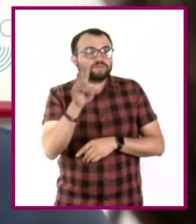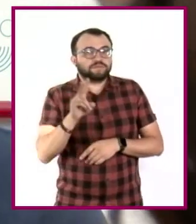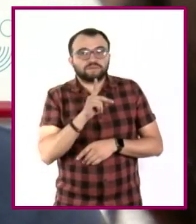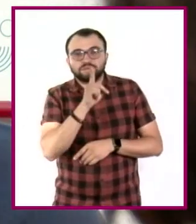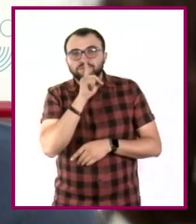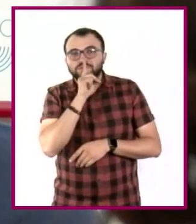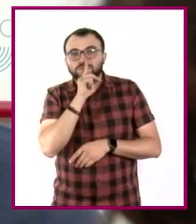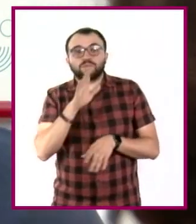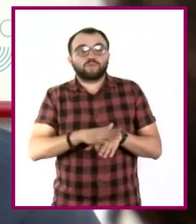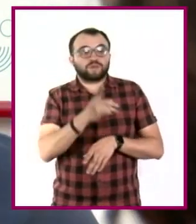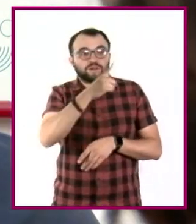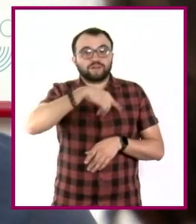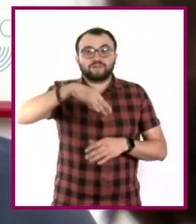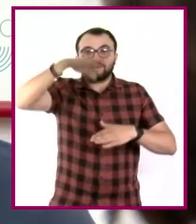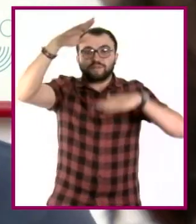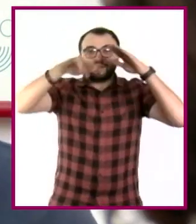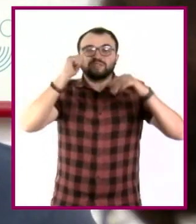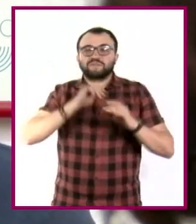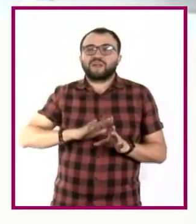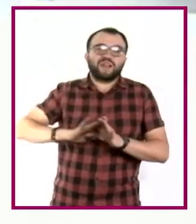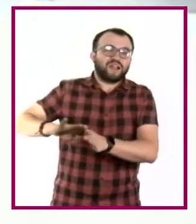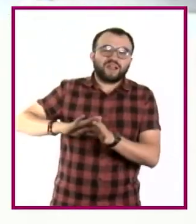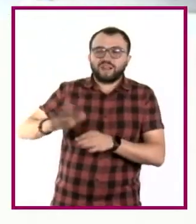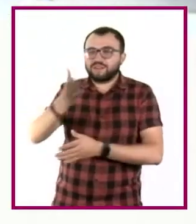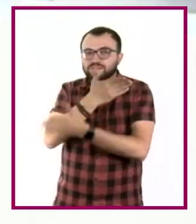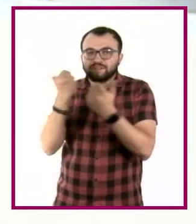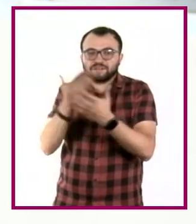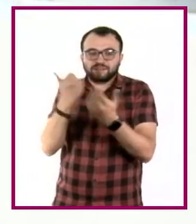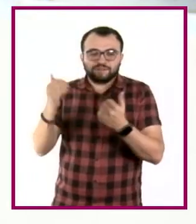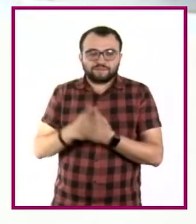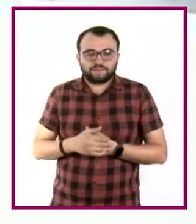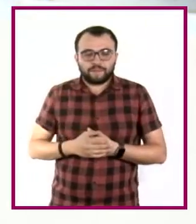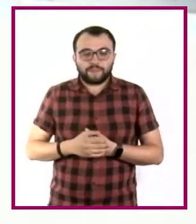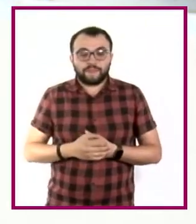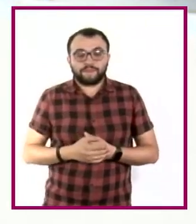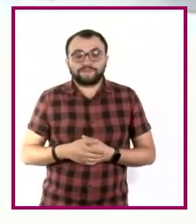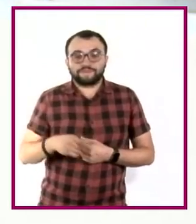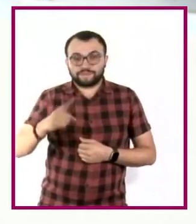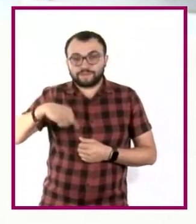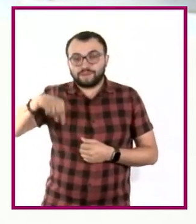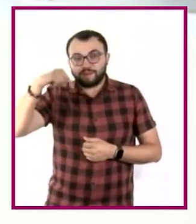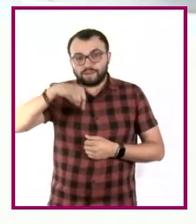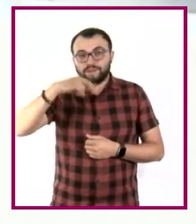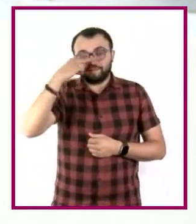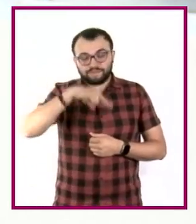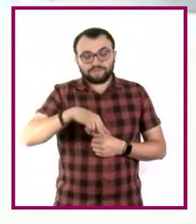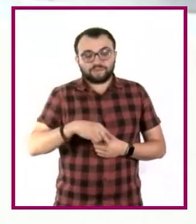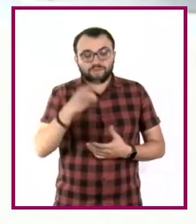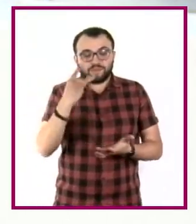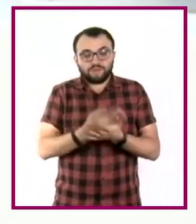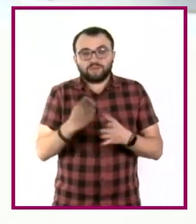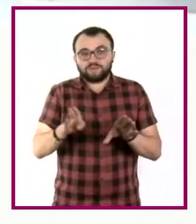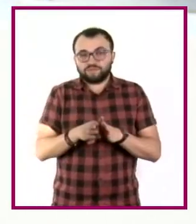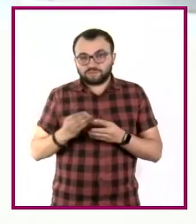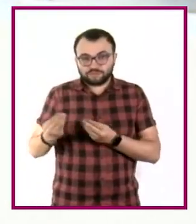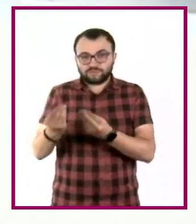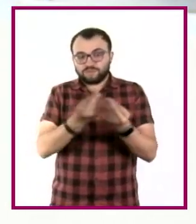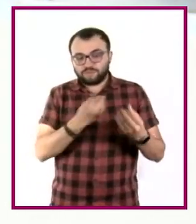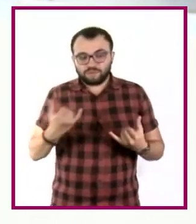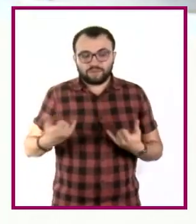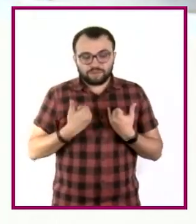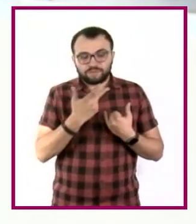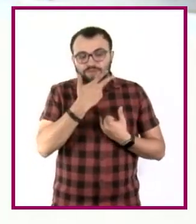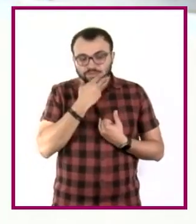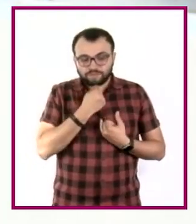los excluye como constructores de su propio futuro. Lamentablemente, para el caso de México, no solo encontramos a muchos muchachos